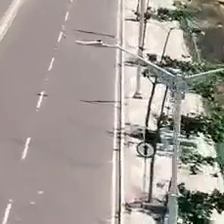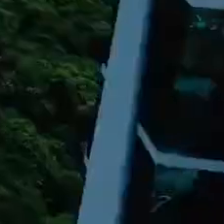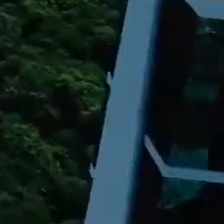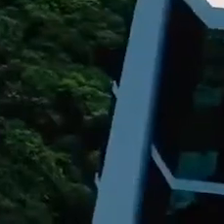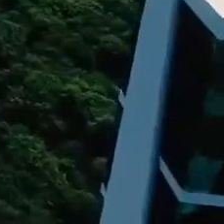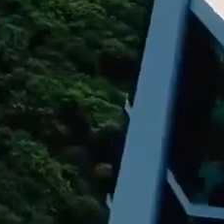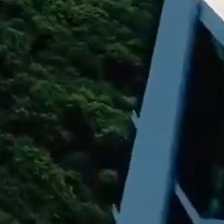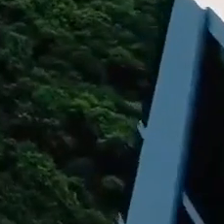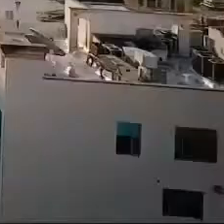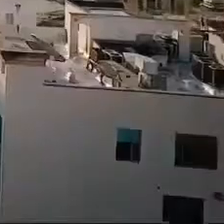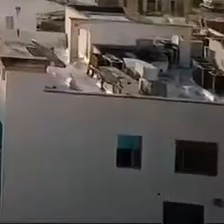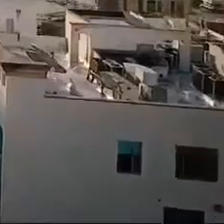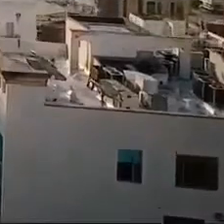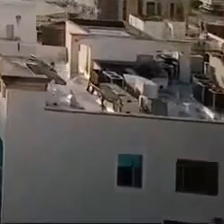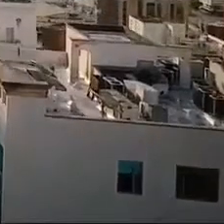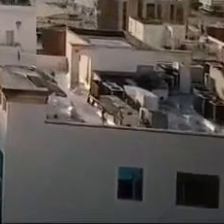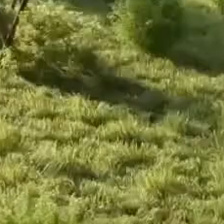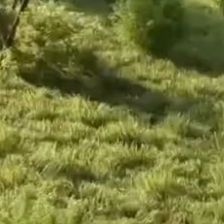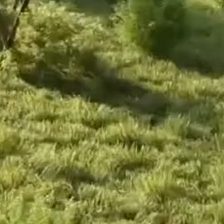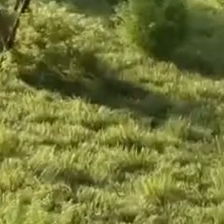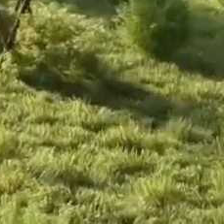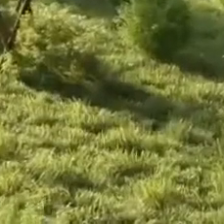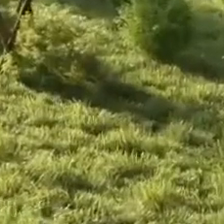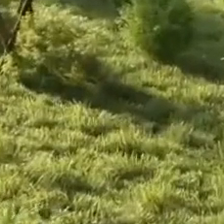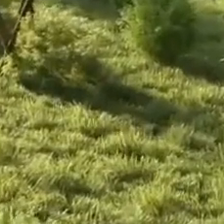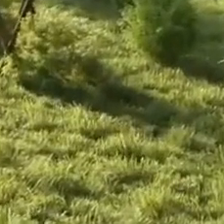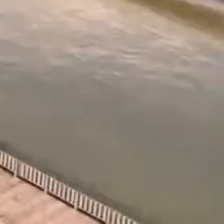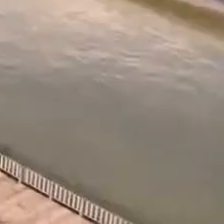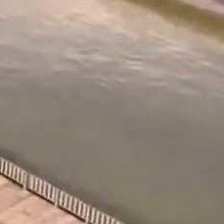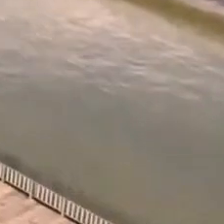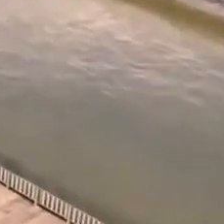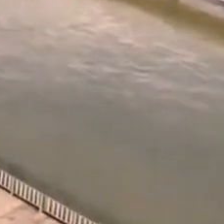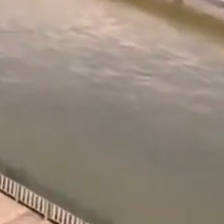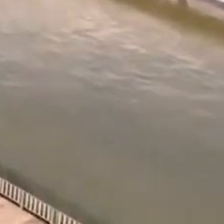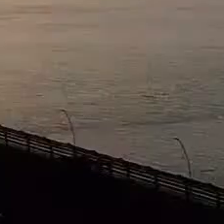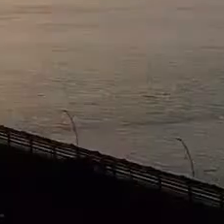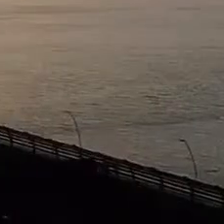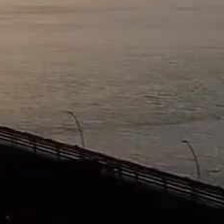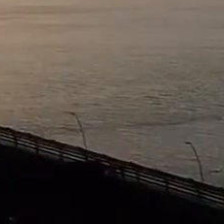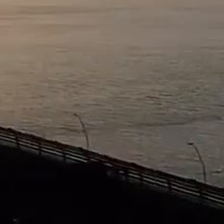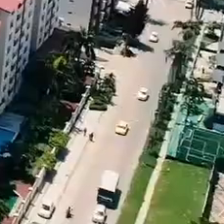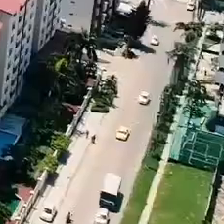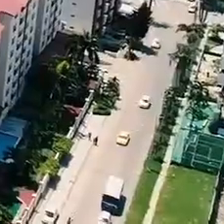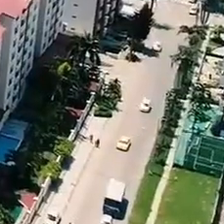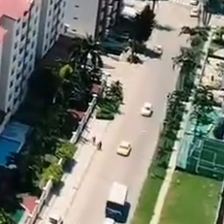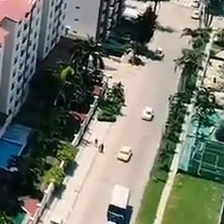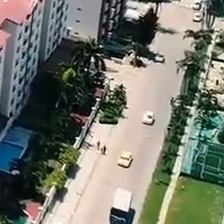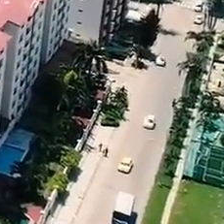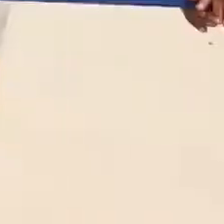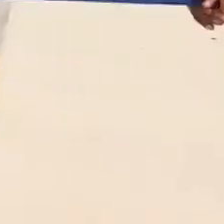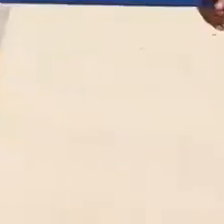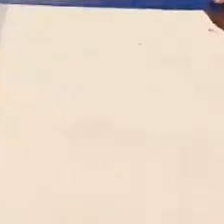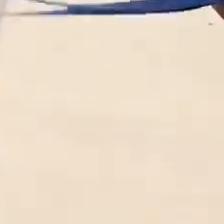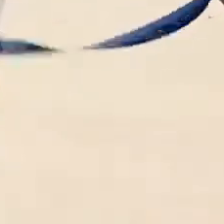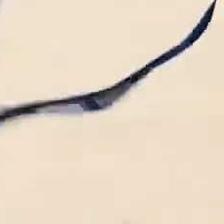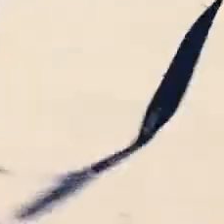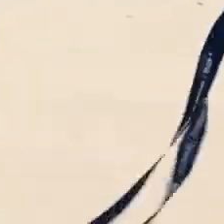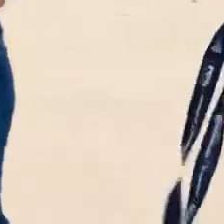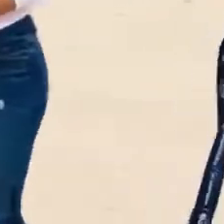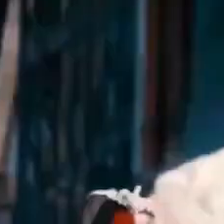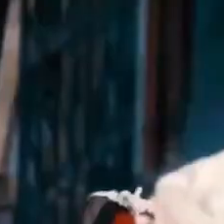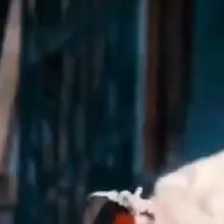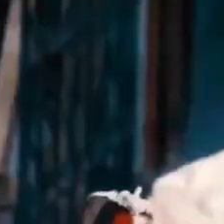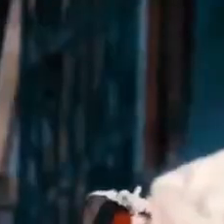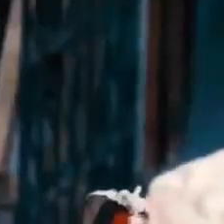planificación. Por ello, la ciudad se ha trazado 5 proyectos emblemáticos que potencializarán nuestro futuro y desarrollo. Pero más que